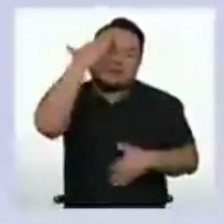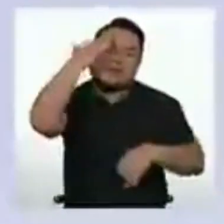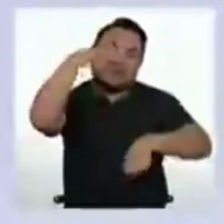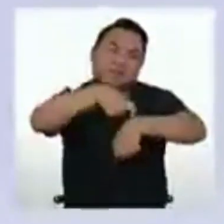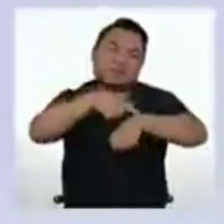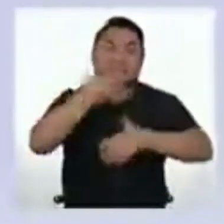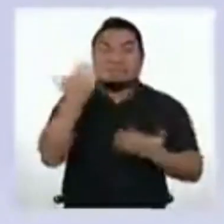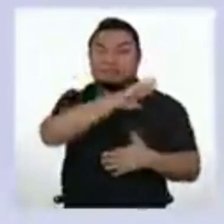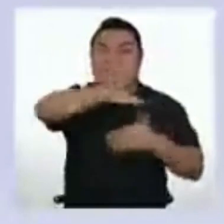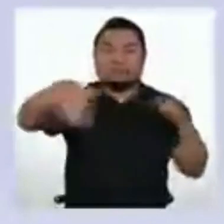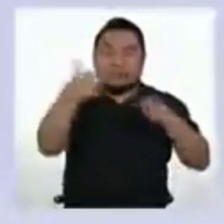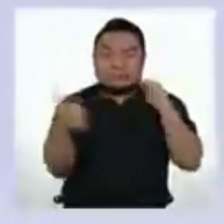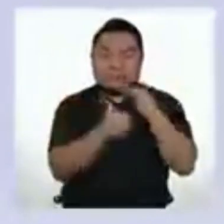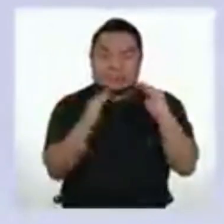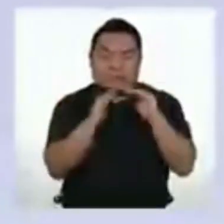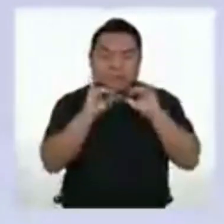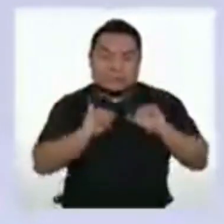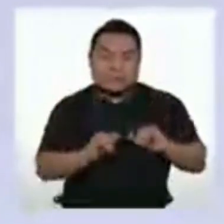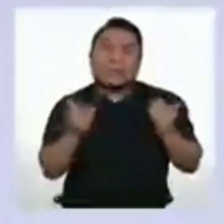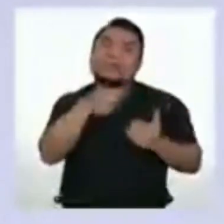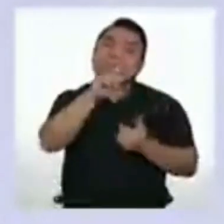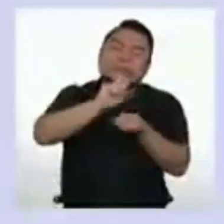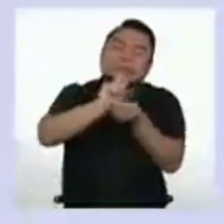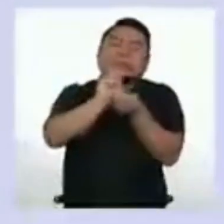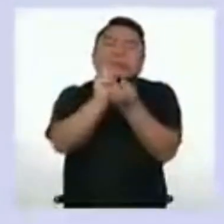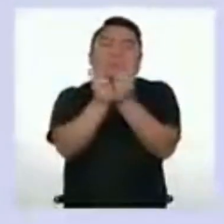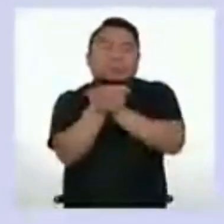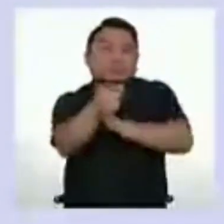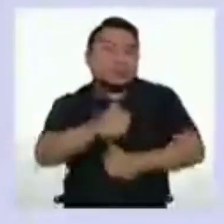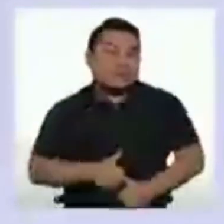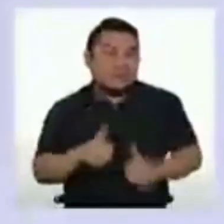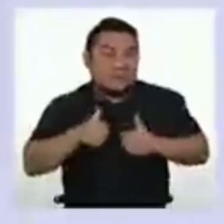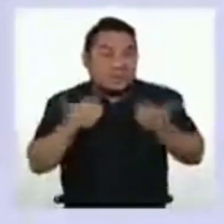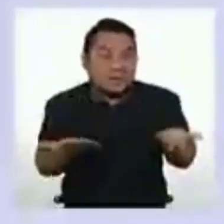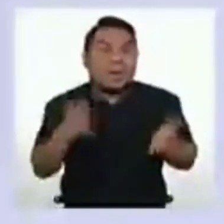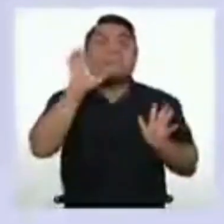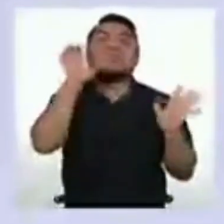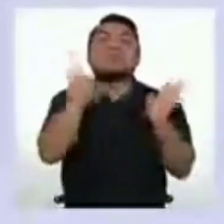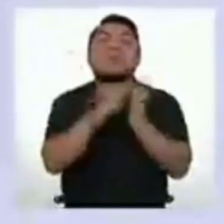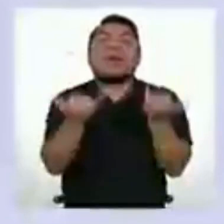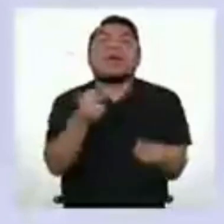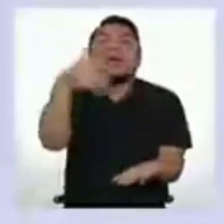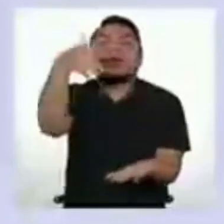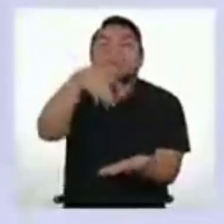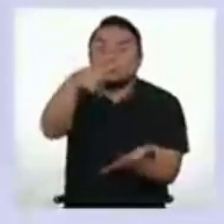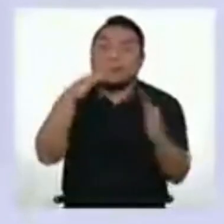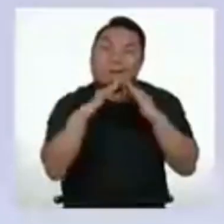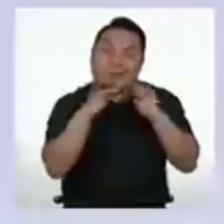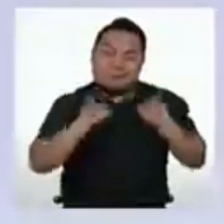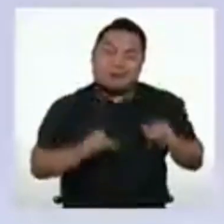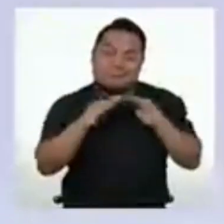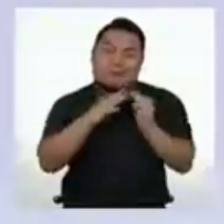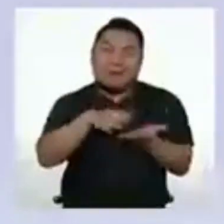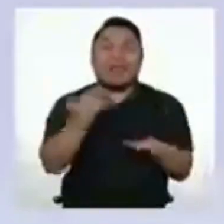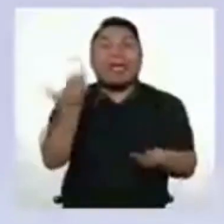la pandemia todos tenemos que hacer ciertos cambios en varios aspectos de nuestras vidas. Por ejemplo, ahora estudiamos desde casa y